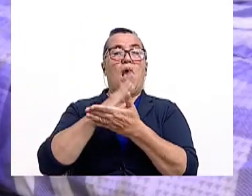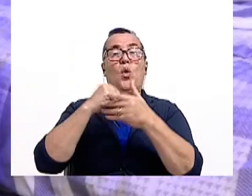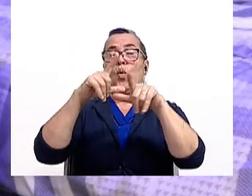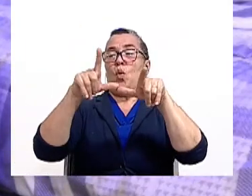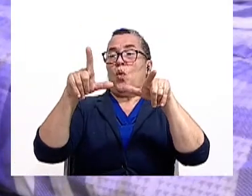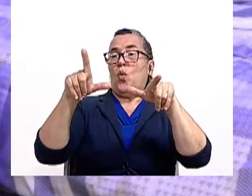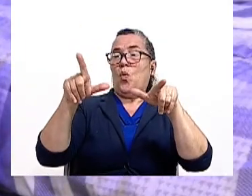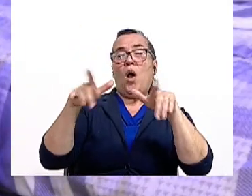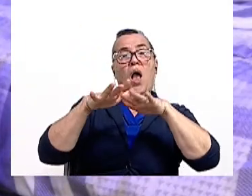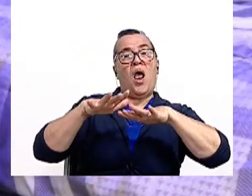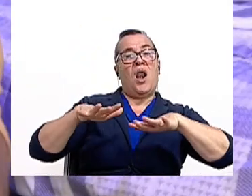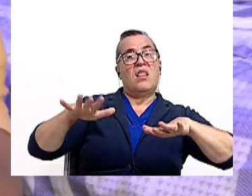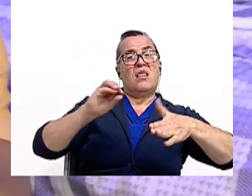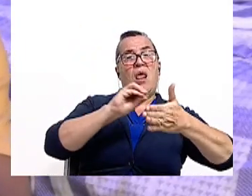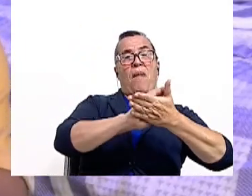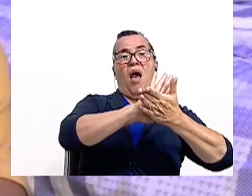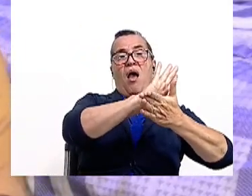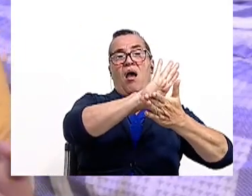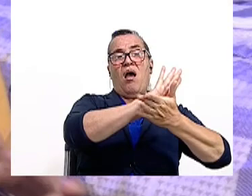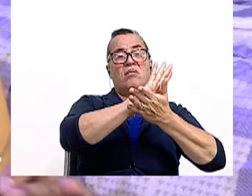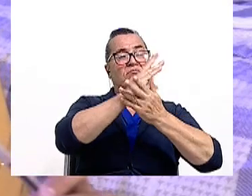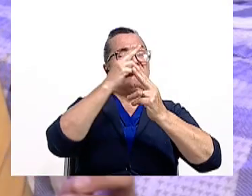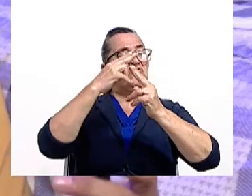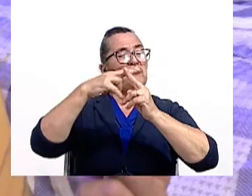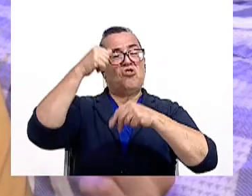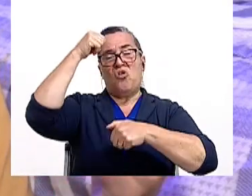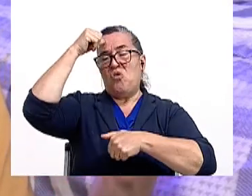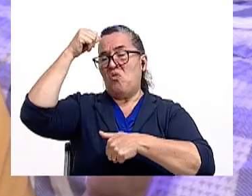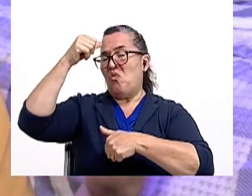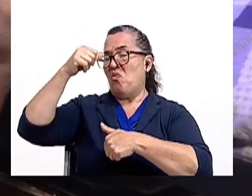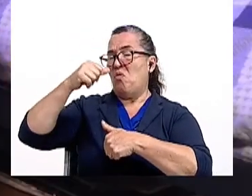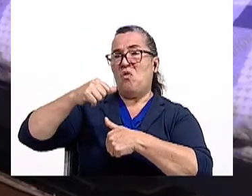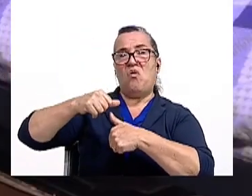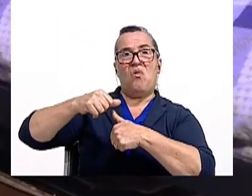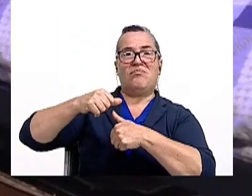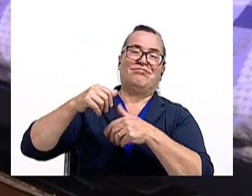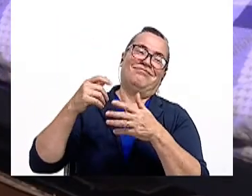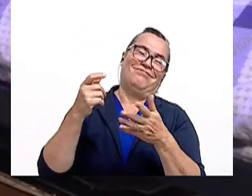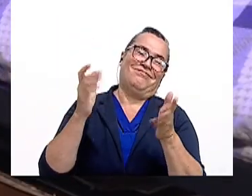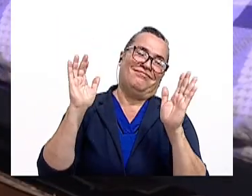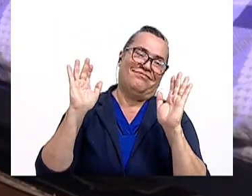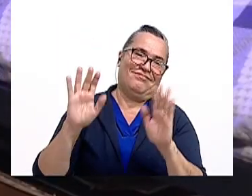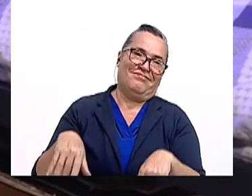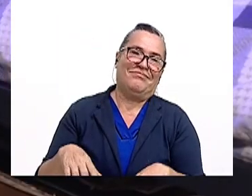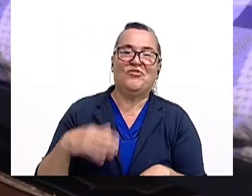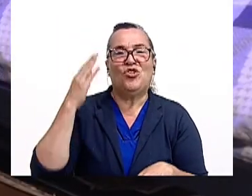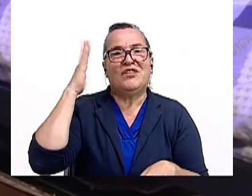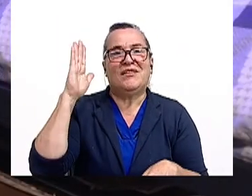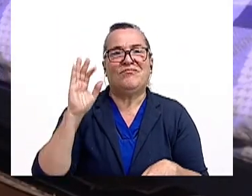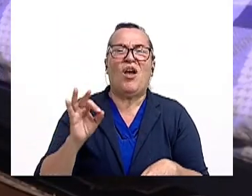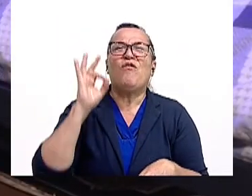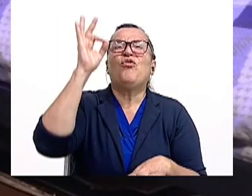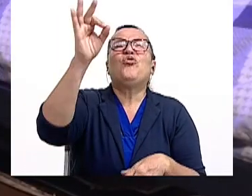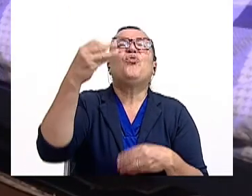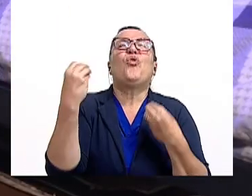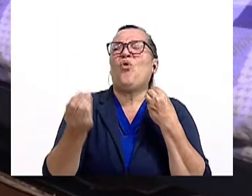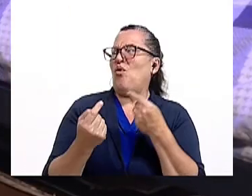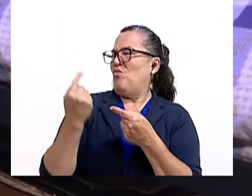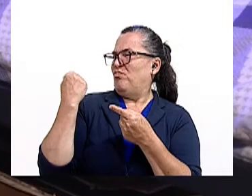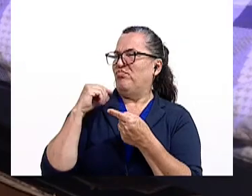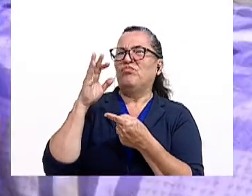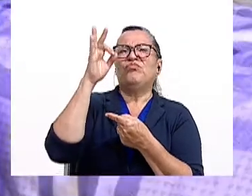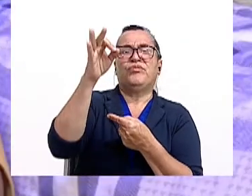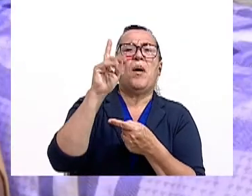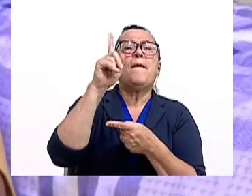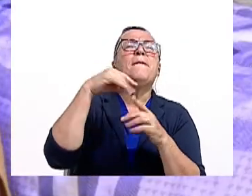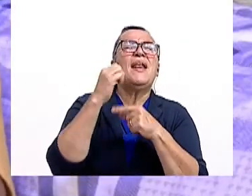la Mancha, de cuyo nombre no quiero ni acordarme. No sé, o ir al futuro, ¿cómo irán a hablar en 1000